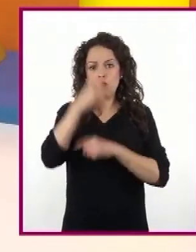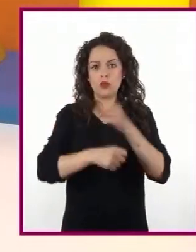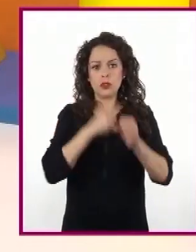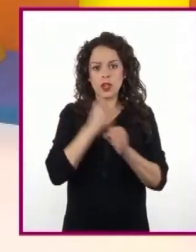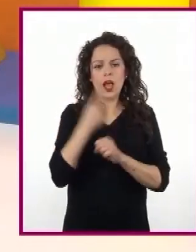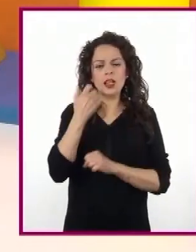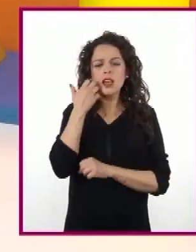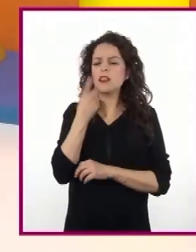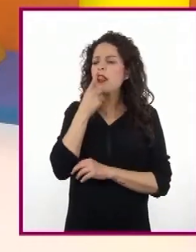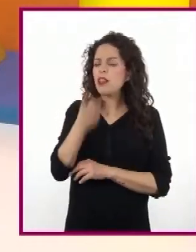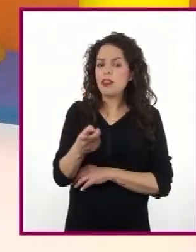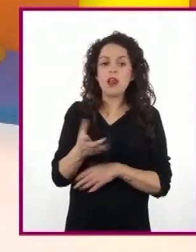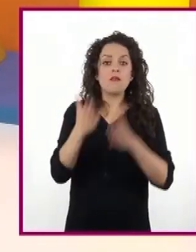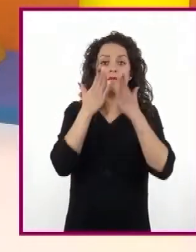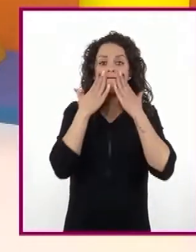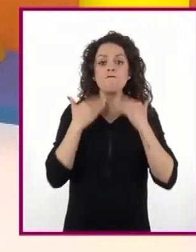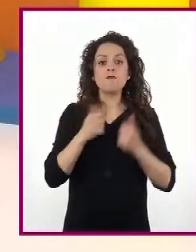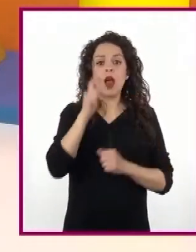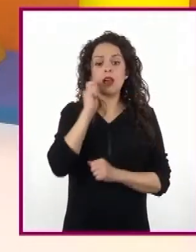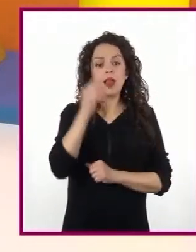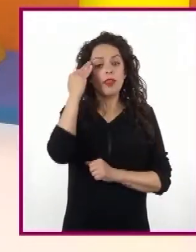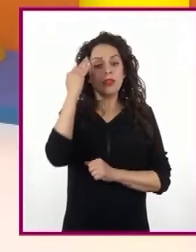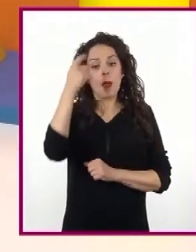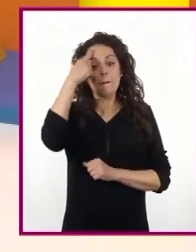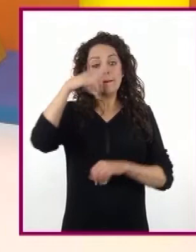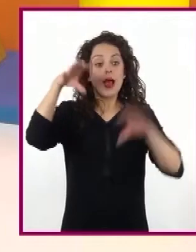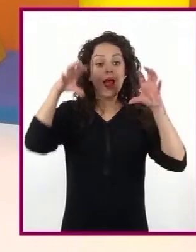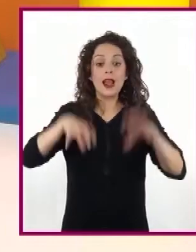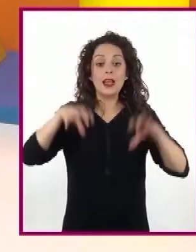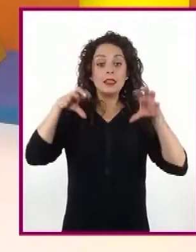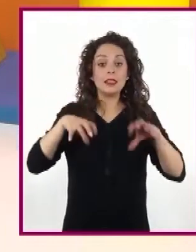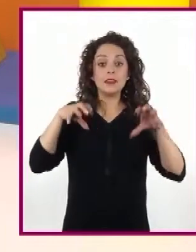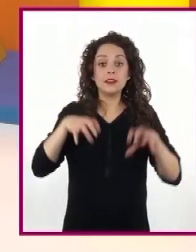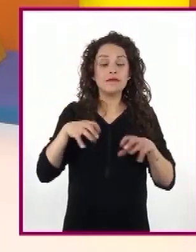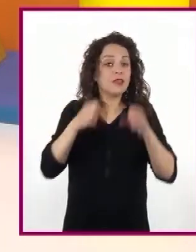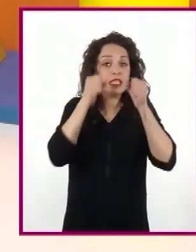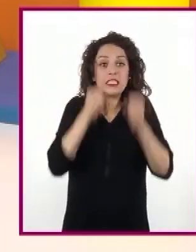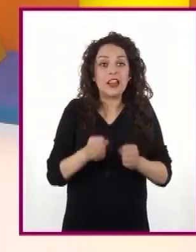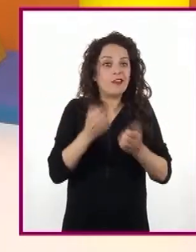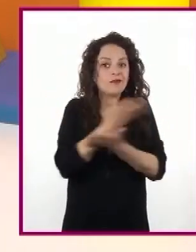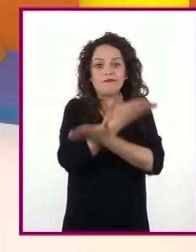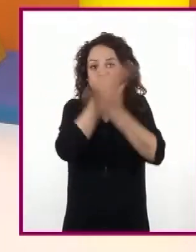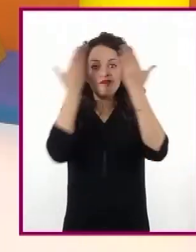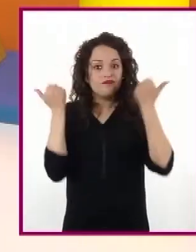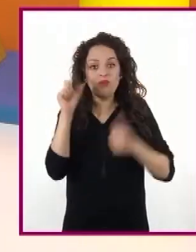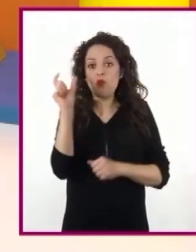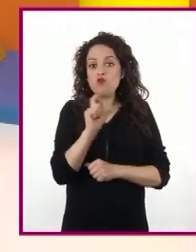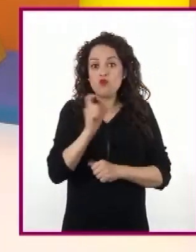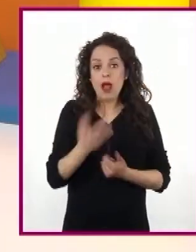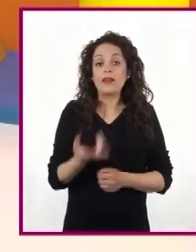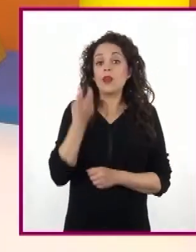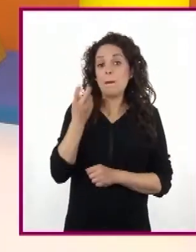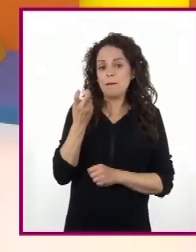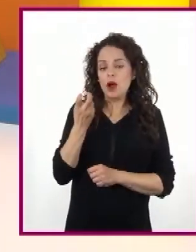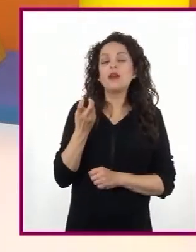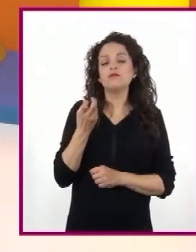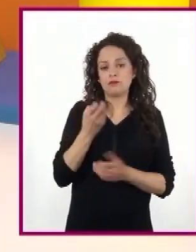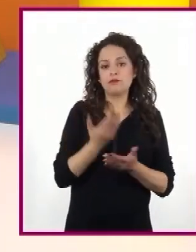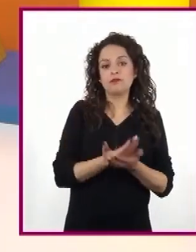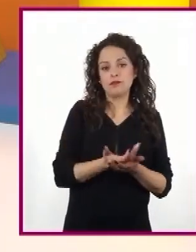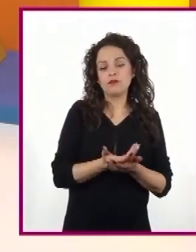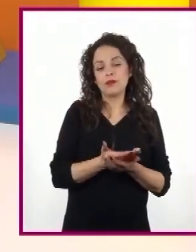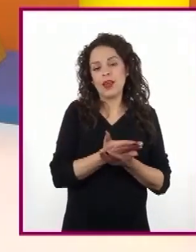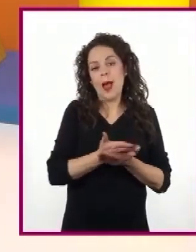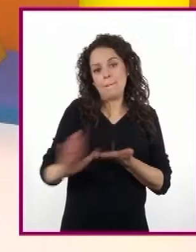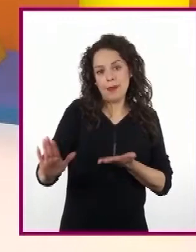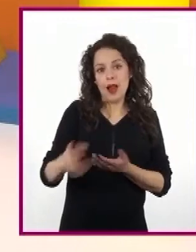decir, no poseen una temporada de lluvias definido. Por este motivo, son una excepción y se componen de dos